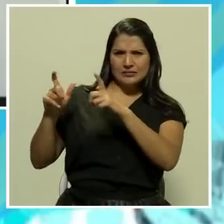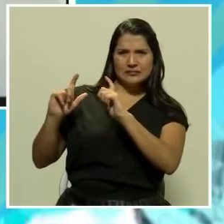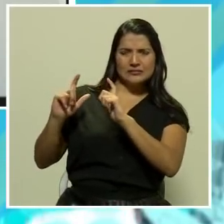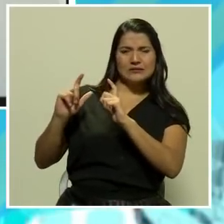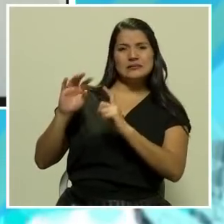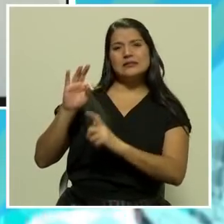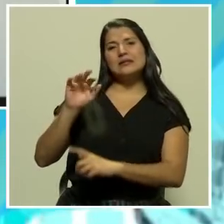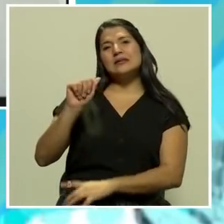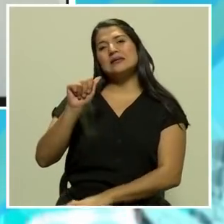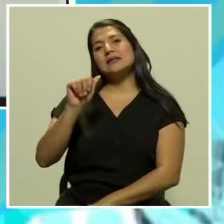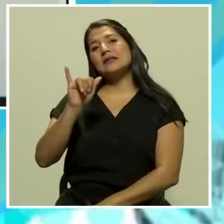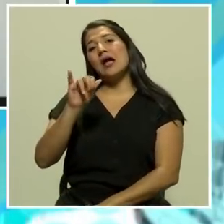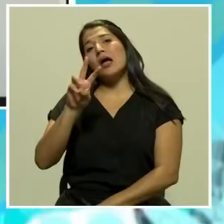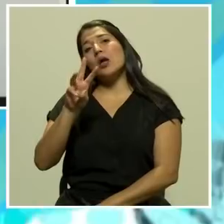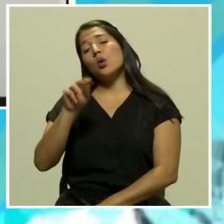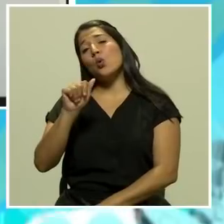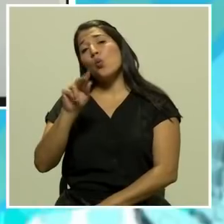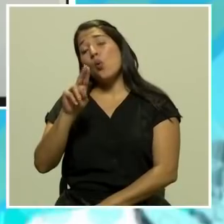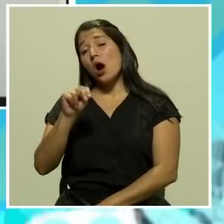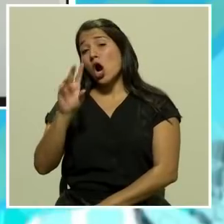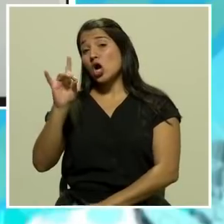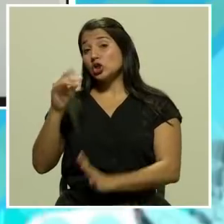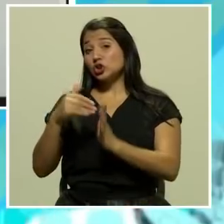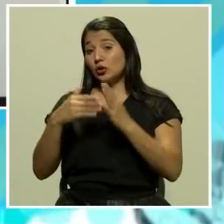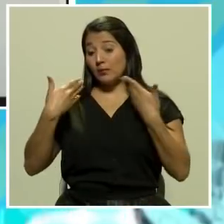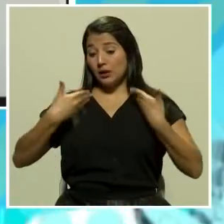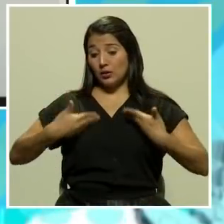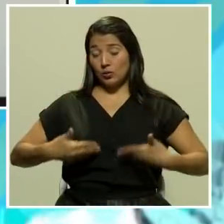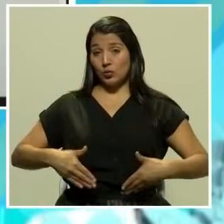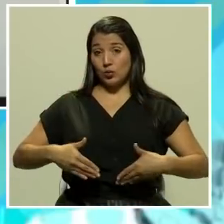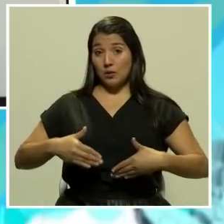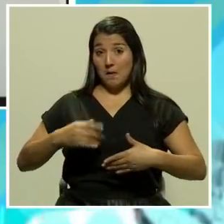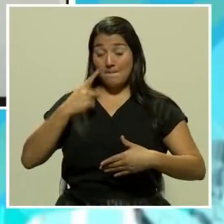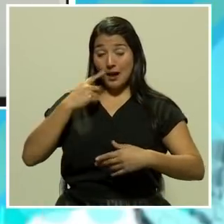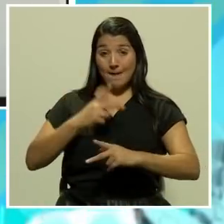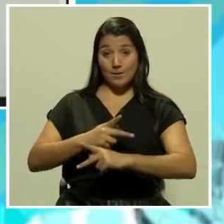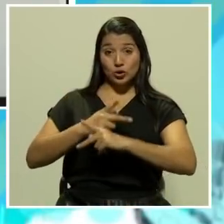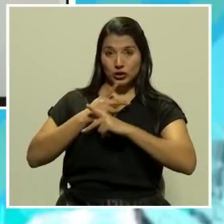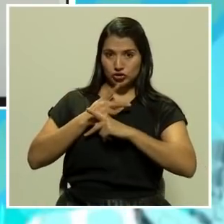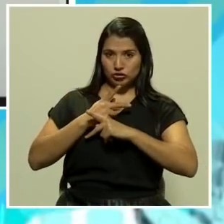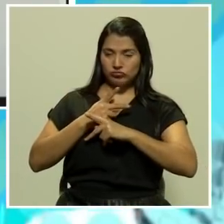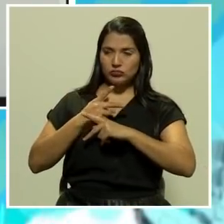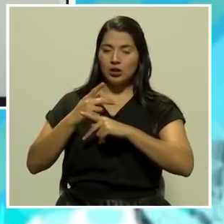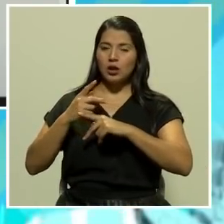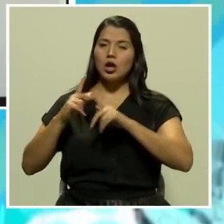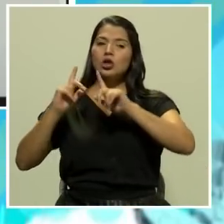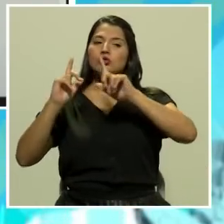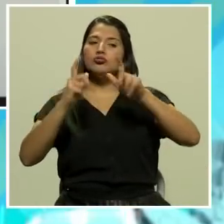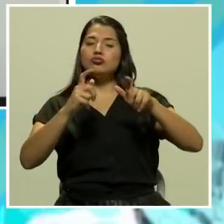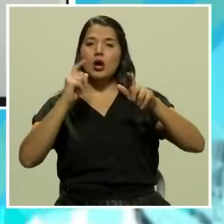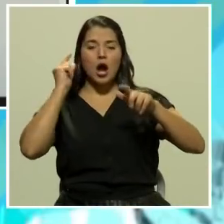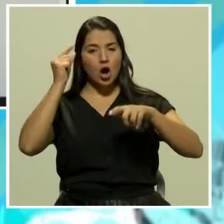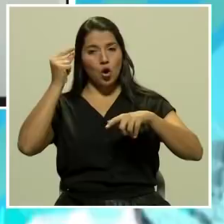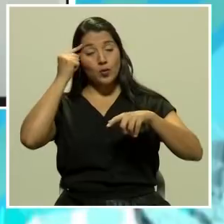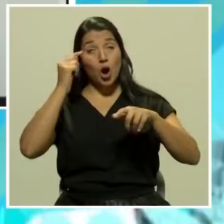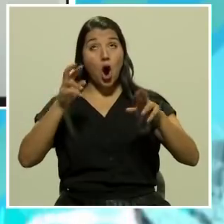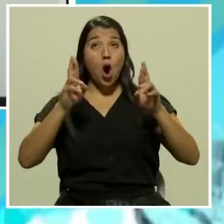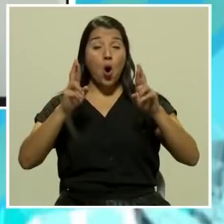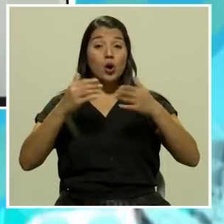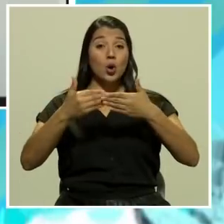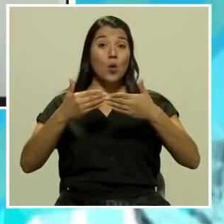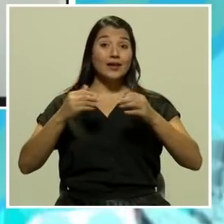de 8.000 trajes que esperamos nosotros que sea entregada, 8.000 trajes al gobierno, ¿no? Esperamos que sea lo más